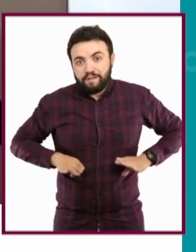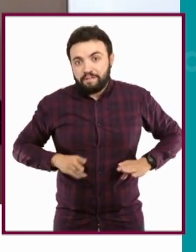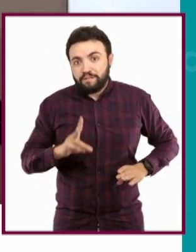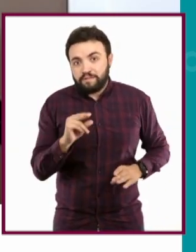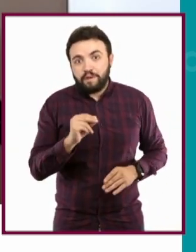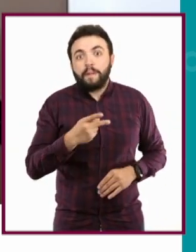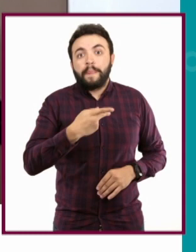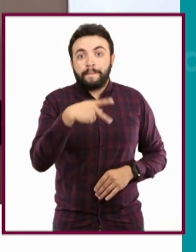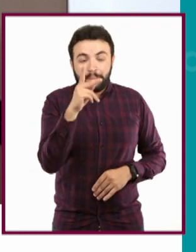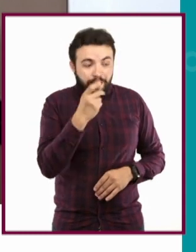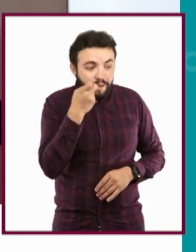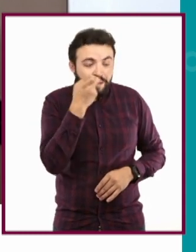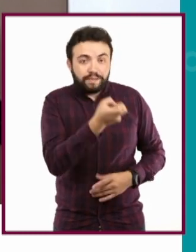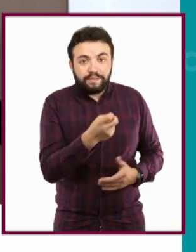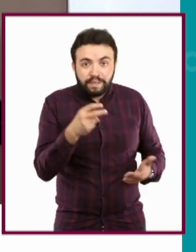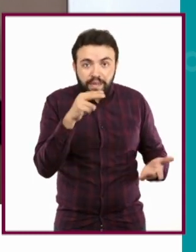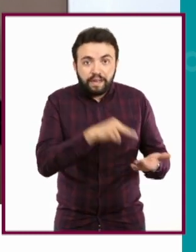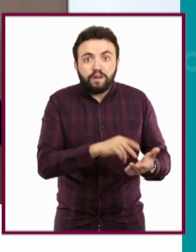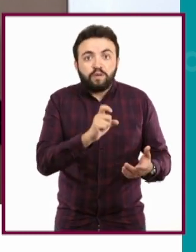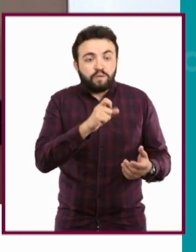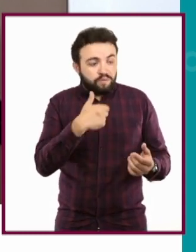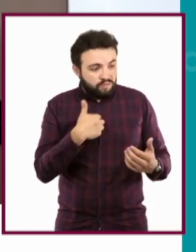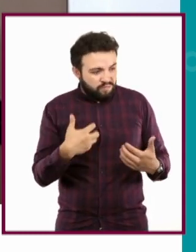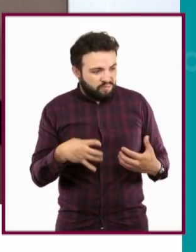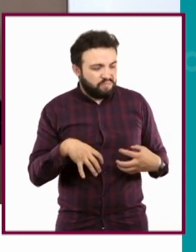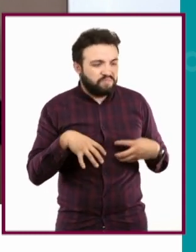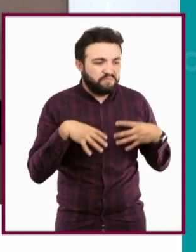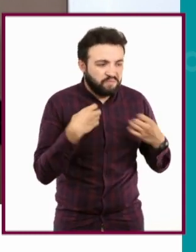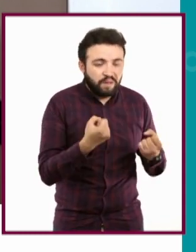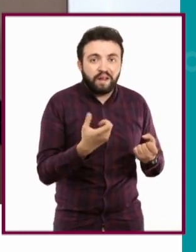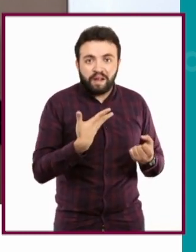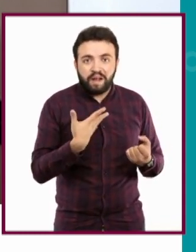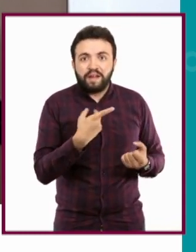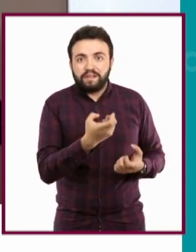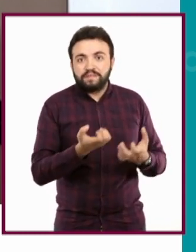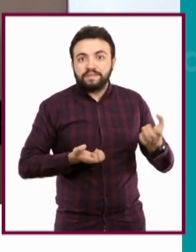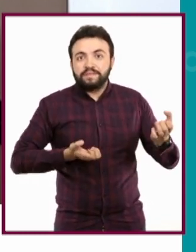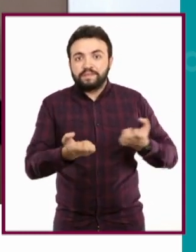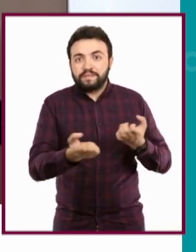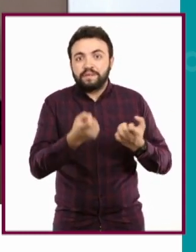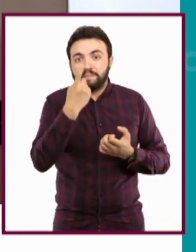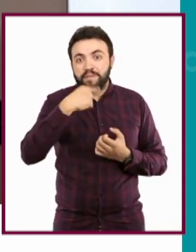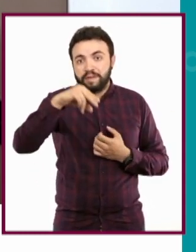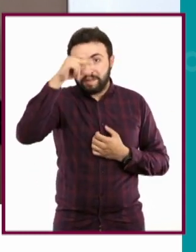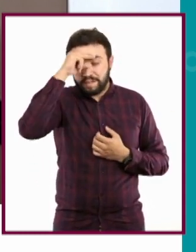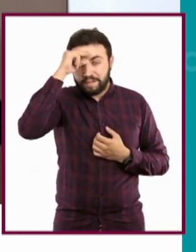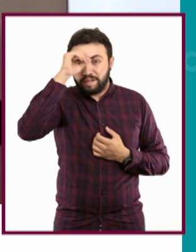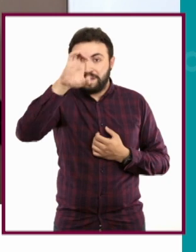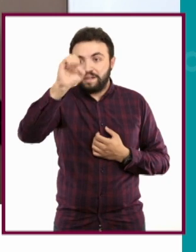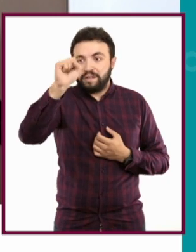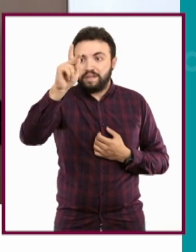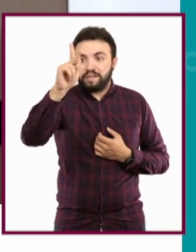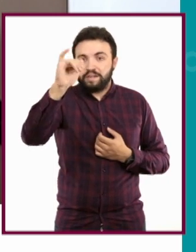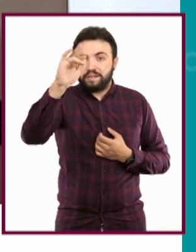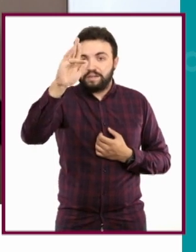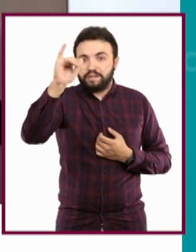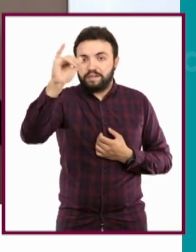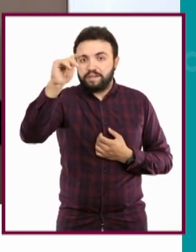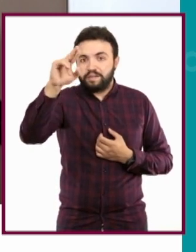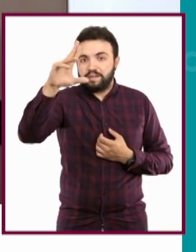es ahí también donde encontramos mucho entrenamiento para la inteligencia espiritual, acompañando a otras